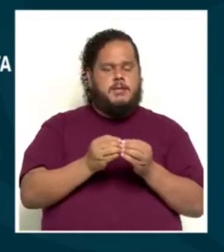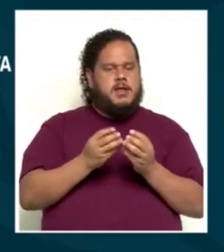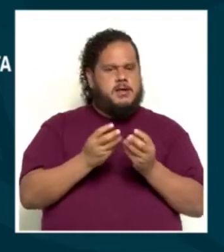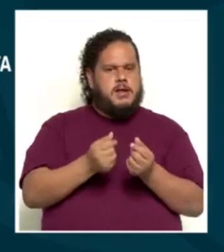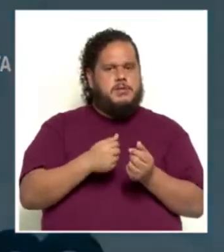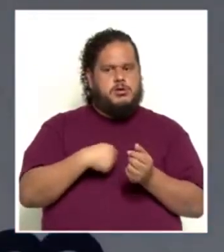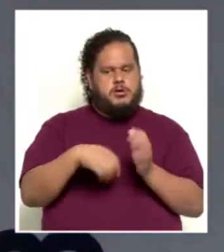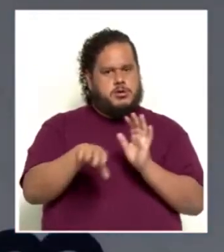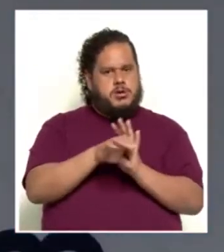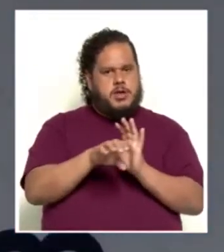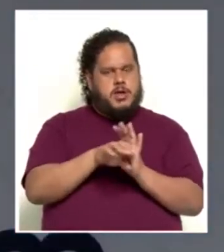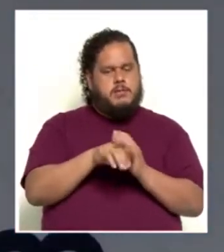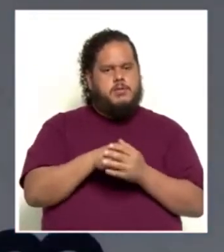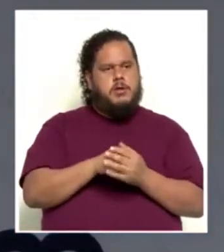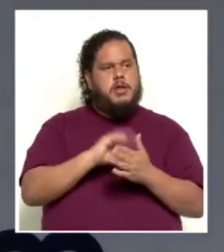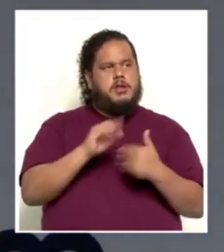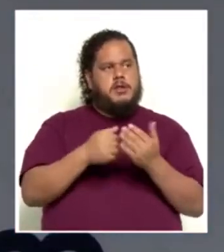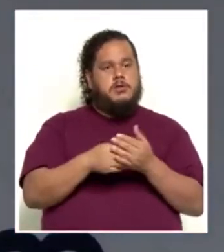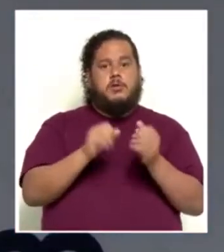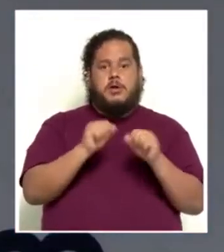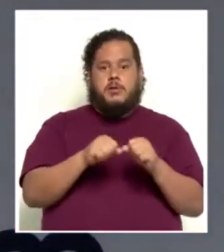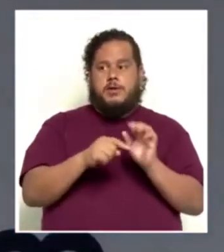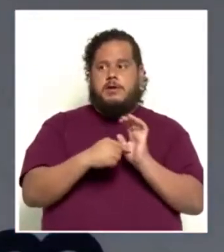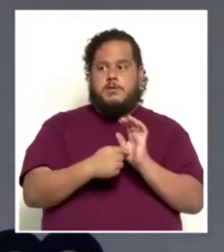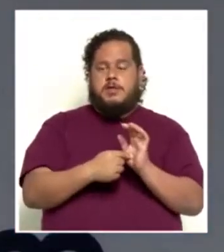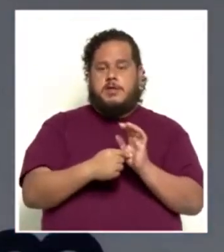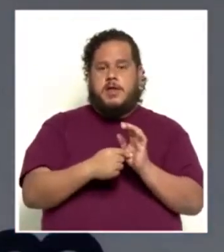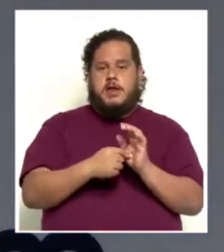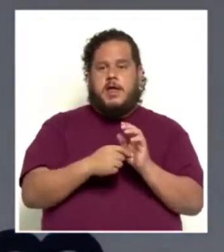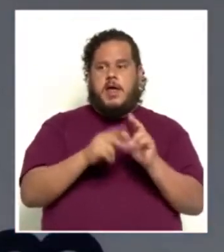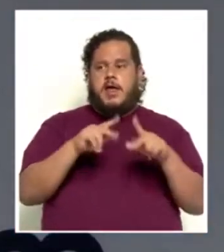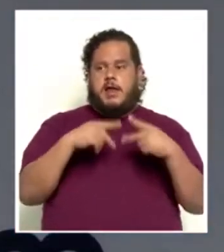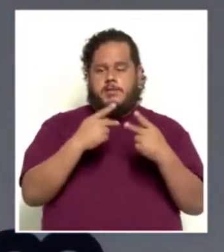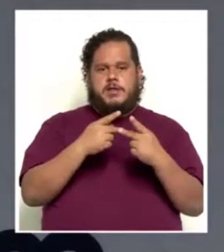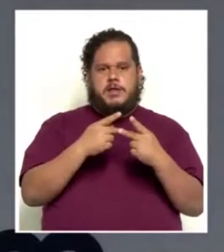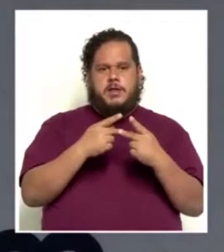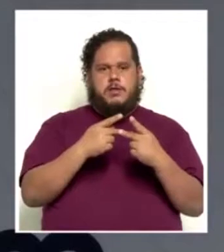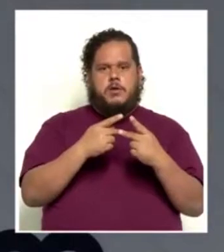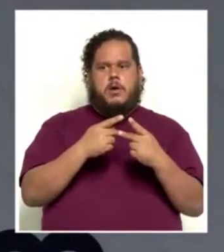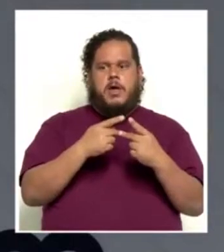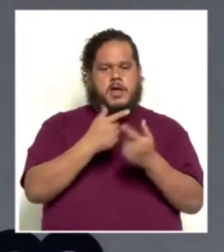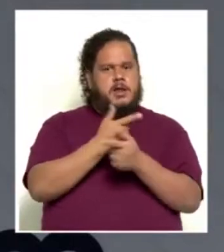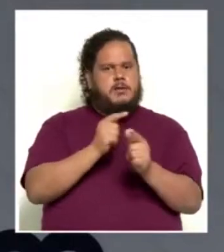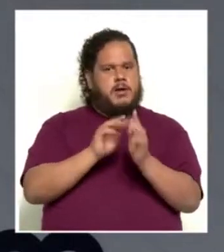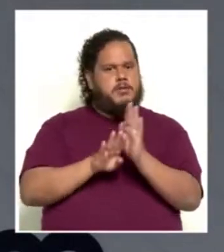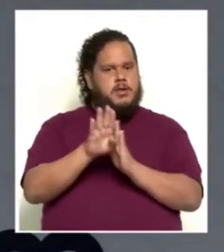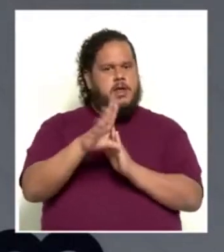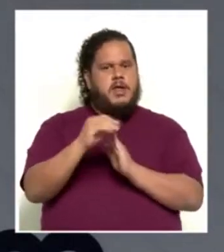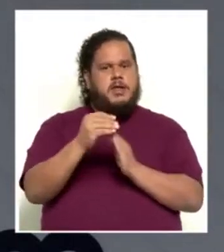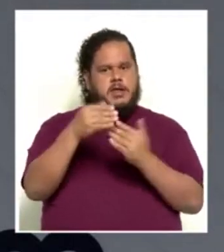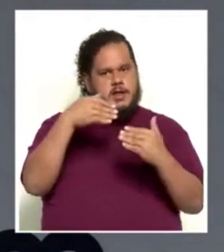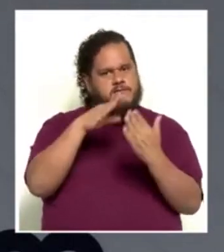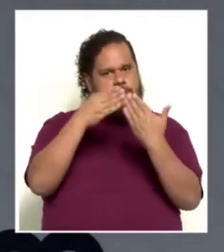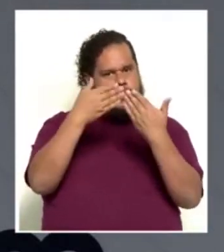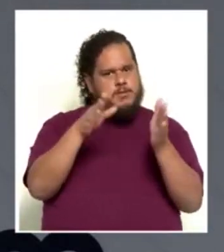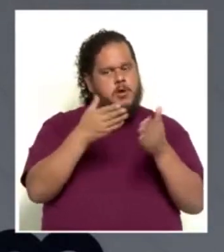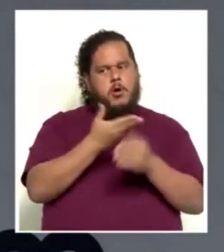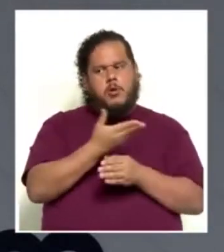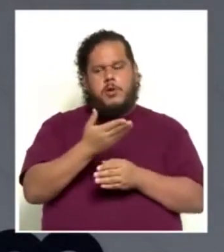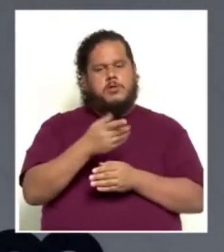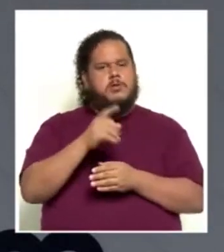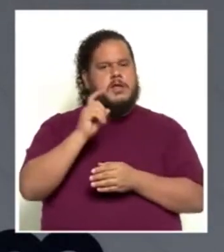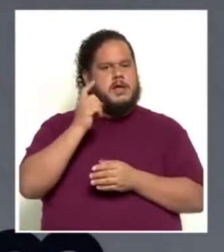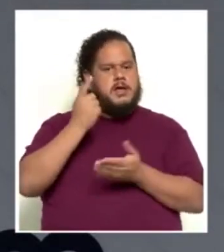pongo el ejemplo de lo que puede representar el Partido Liberal Progresista y el Partido Frente Amplio cuando tengan que